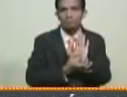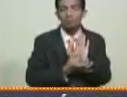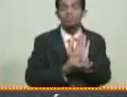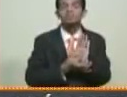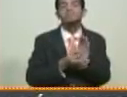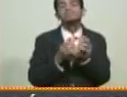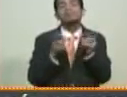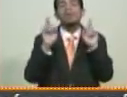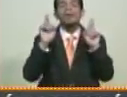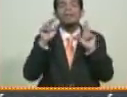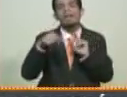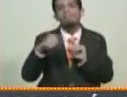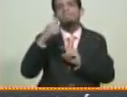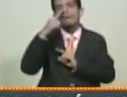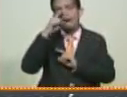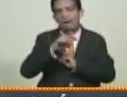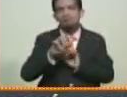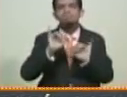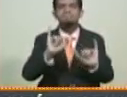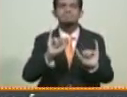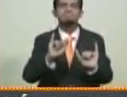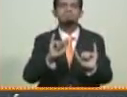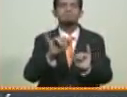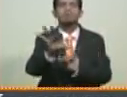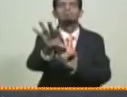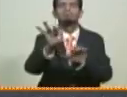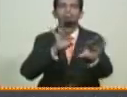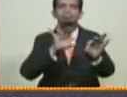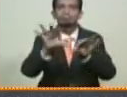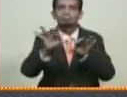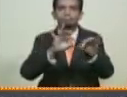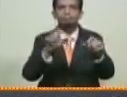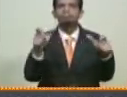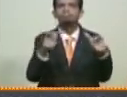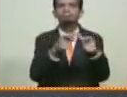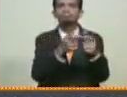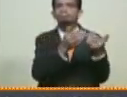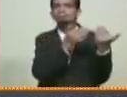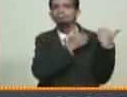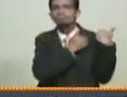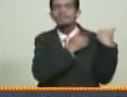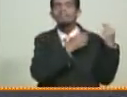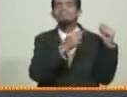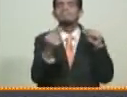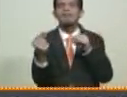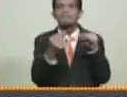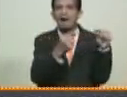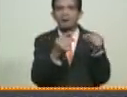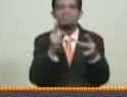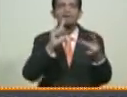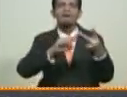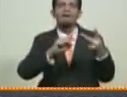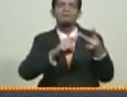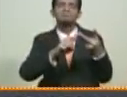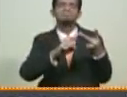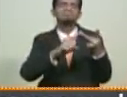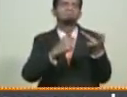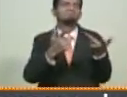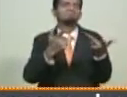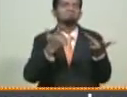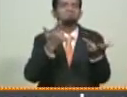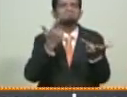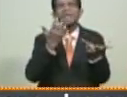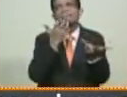haya una gran participación en la elección de los delegados, en las discusiones del debate, en la incorporación del partido en áreas donde hasta ahora